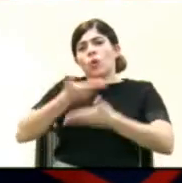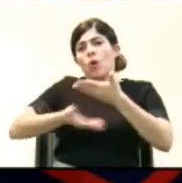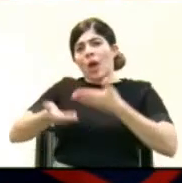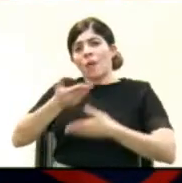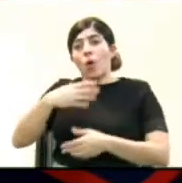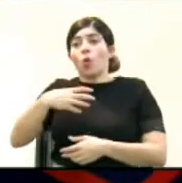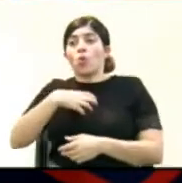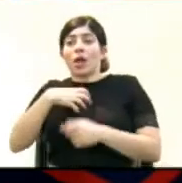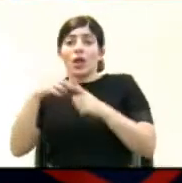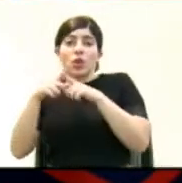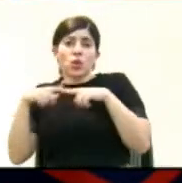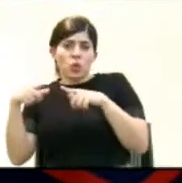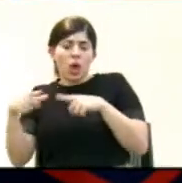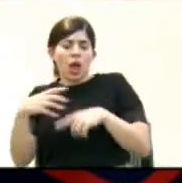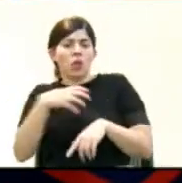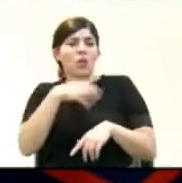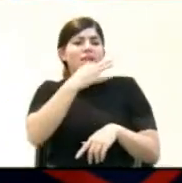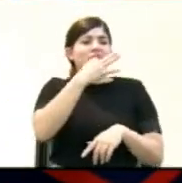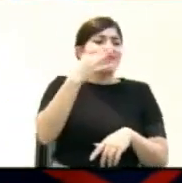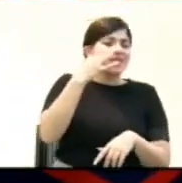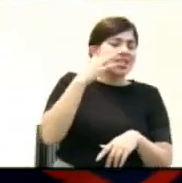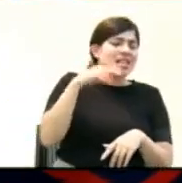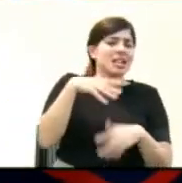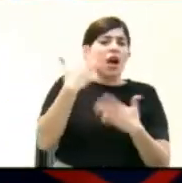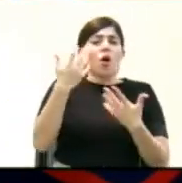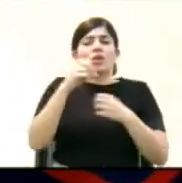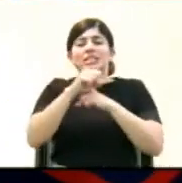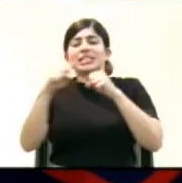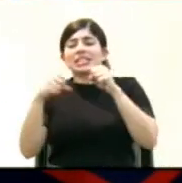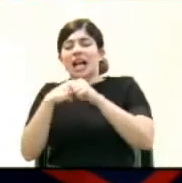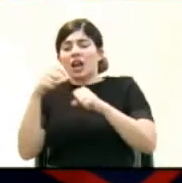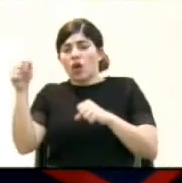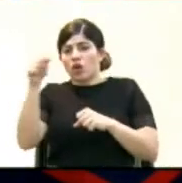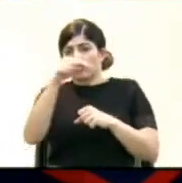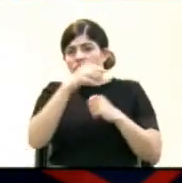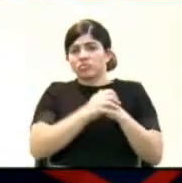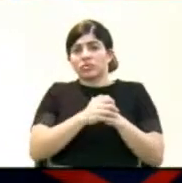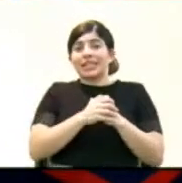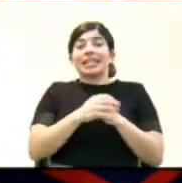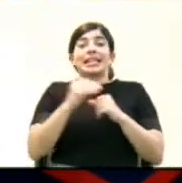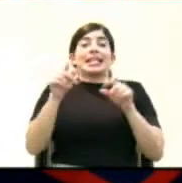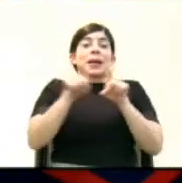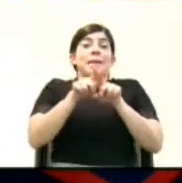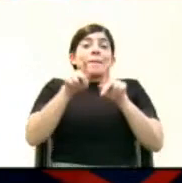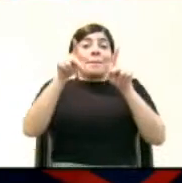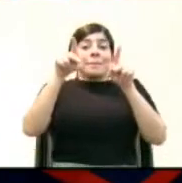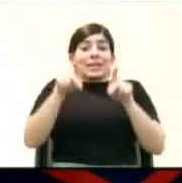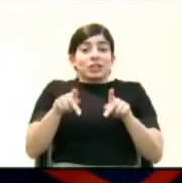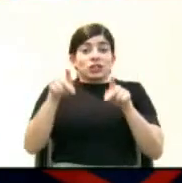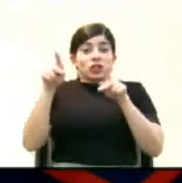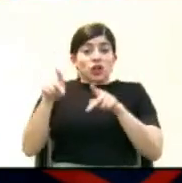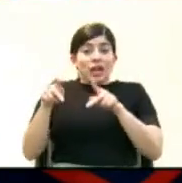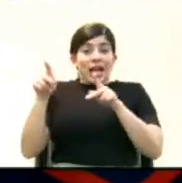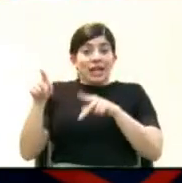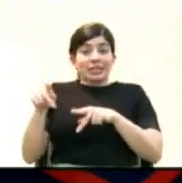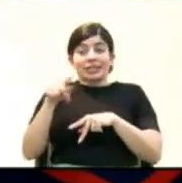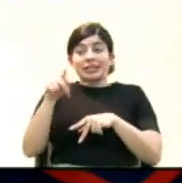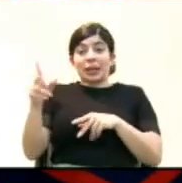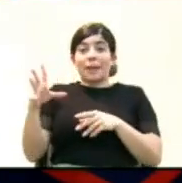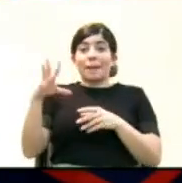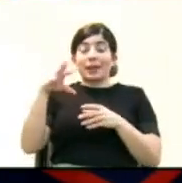dueños de locales, los dueños de fincas y otros salones que están alquilando para estas actividades, y por supuesto que las personas que están participando